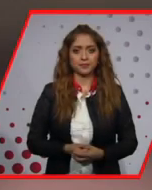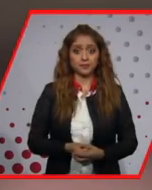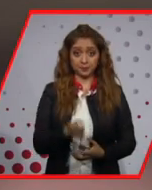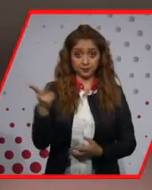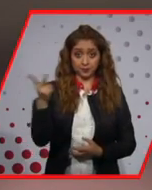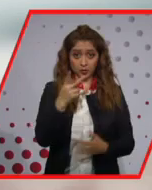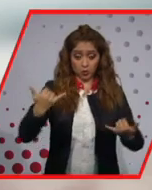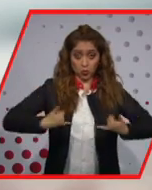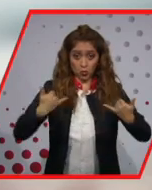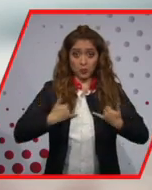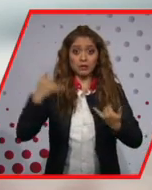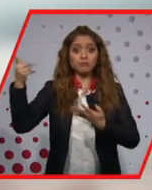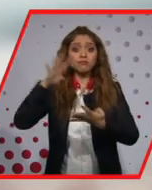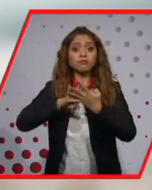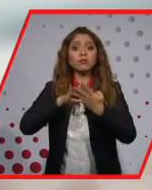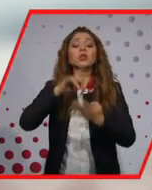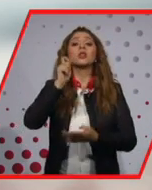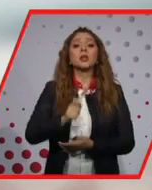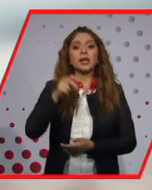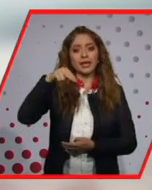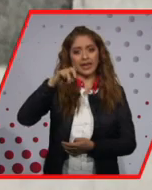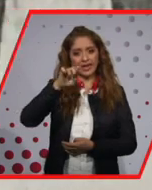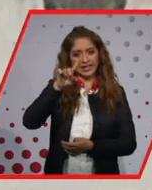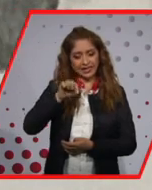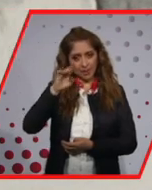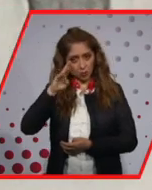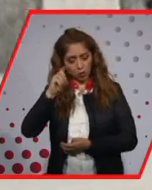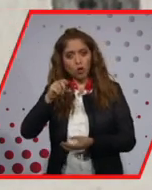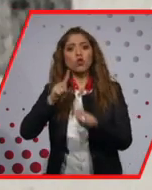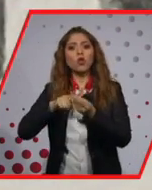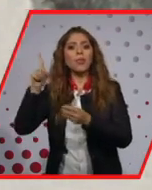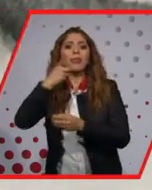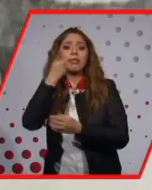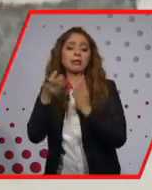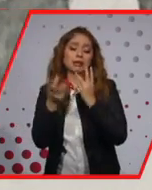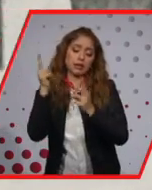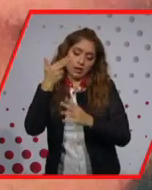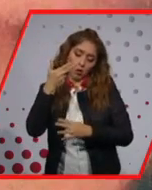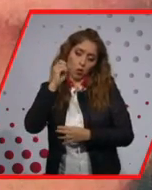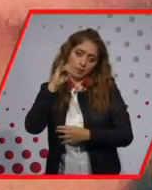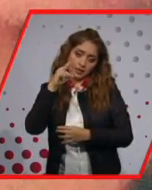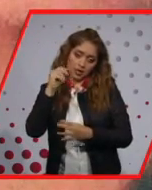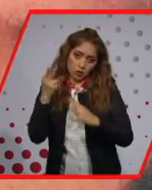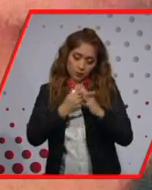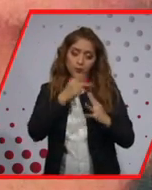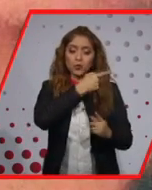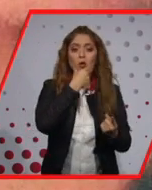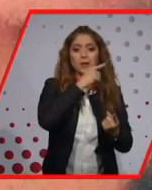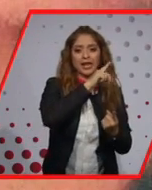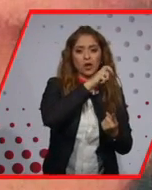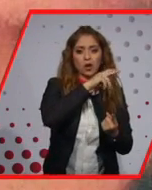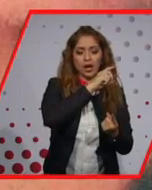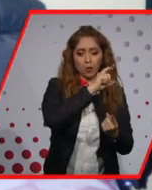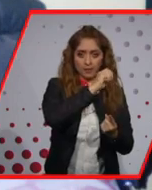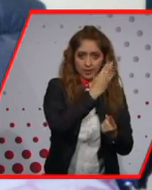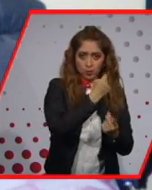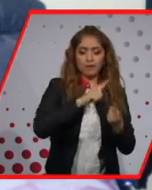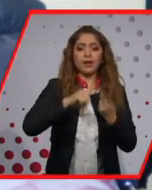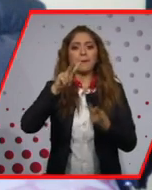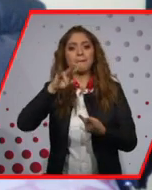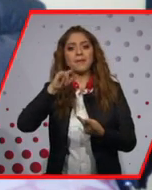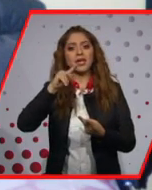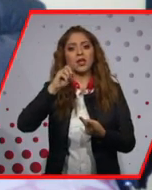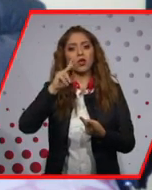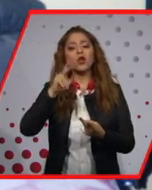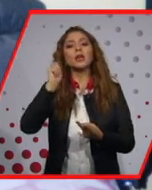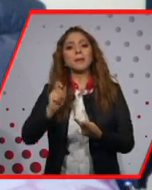Estos jóvenes fueron encarcelados en el penal Nesa Bordo por el delito de homicidio. Se trata de Diego Armando Lemus Baeza, de 29 años de edad, y Víctor Ramírez